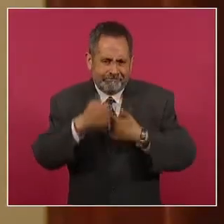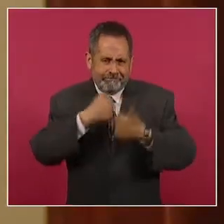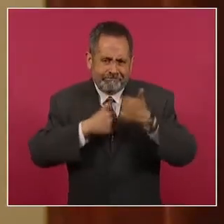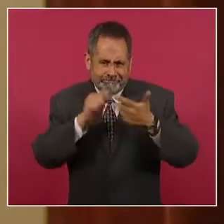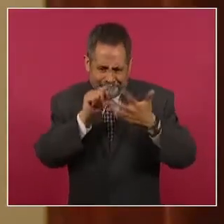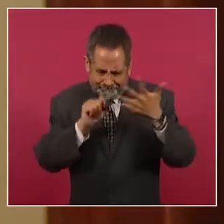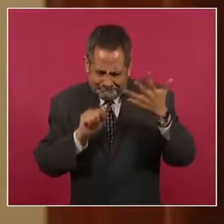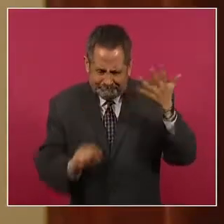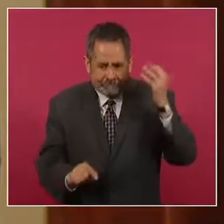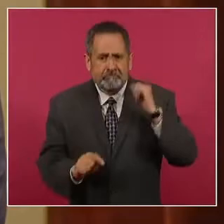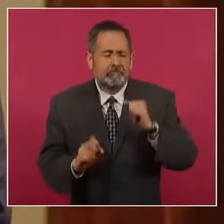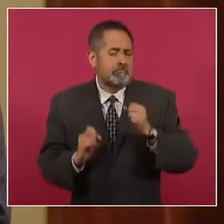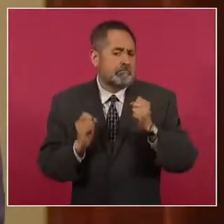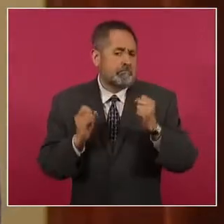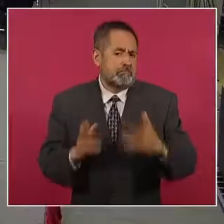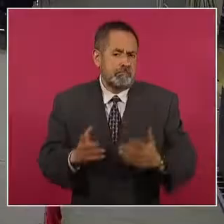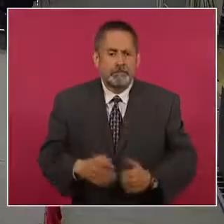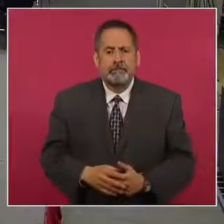mexicanos,